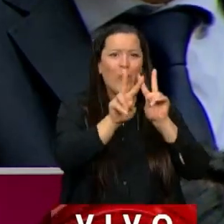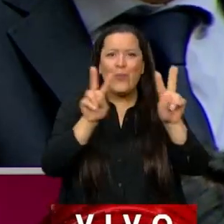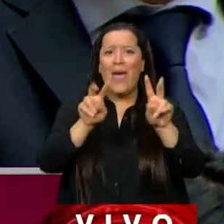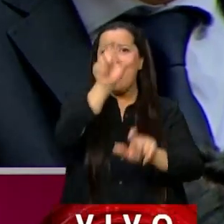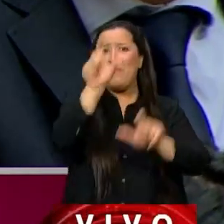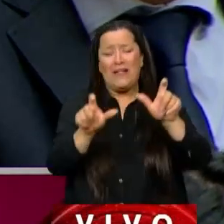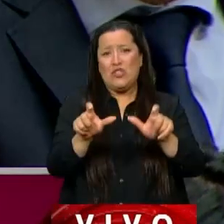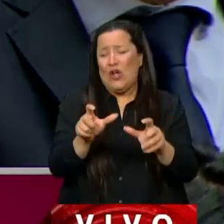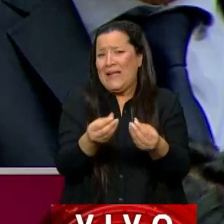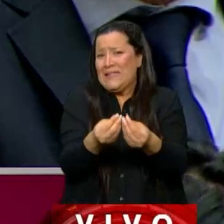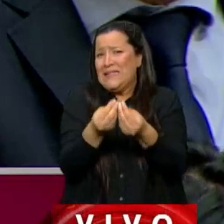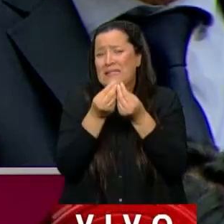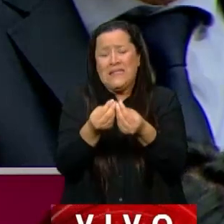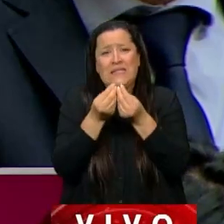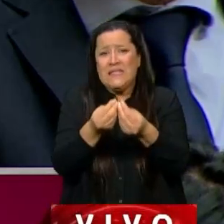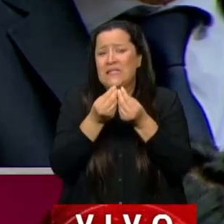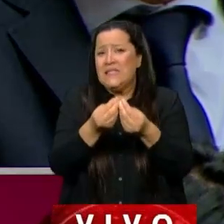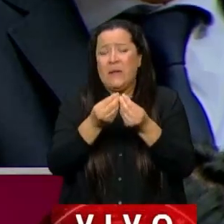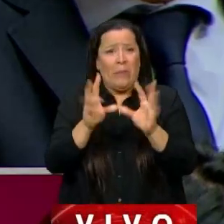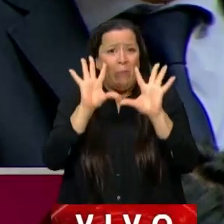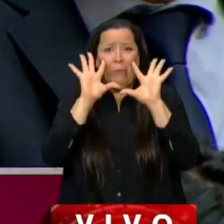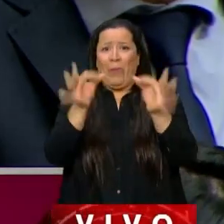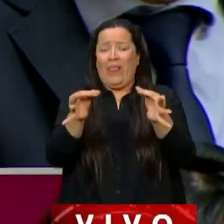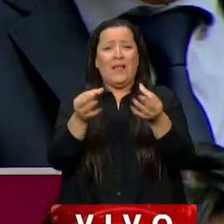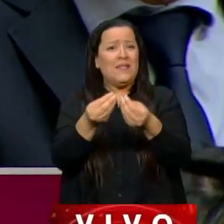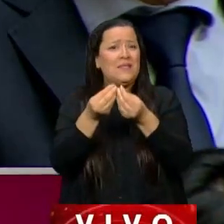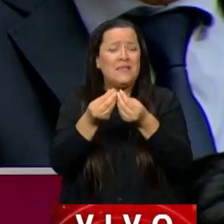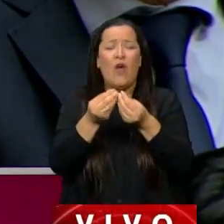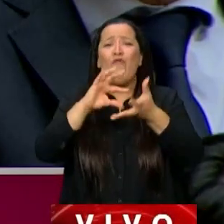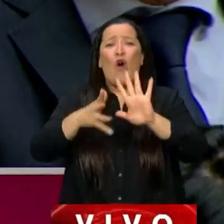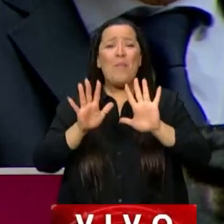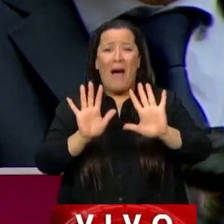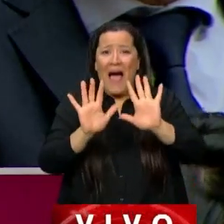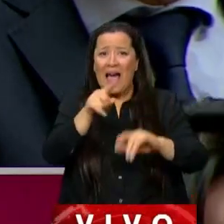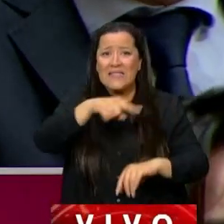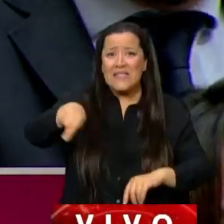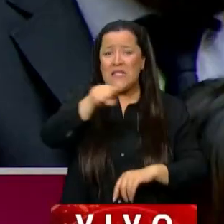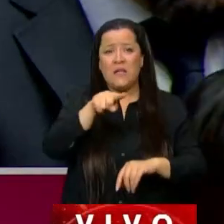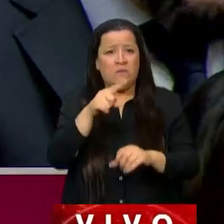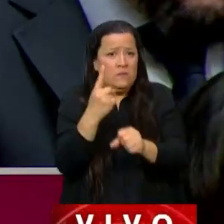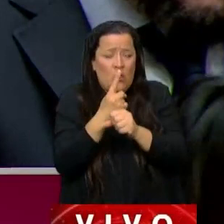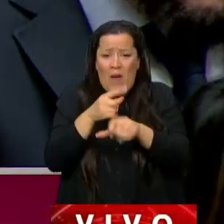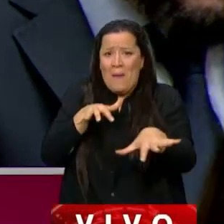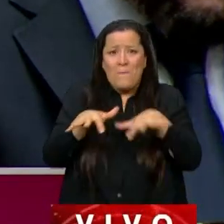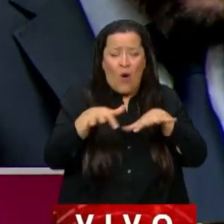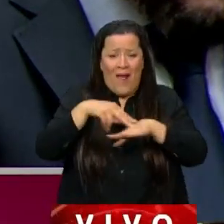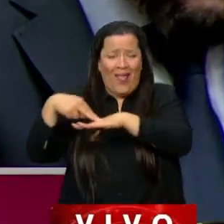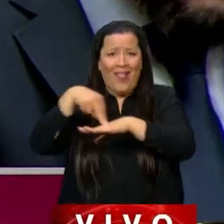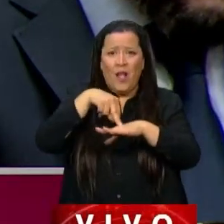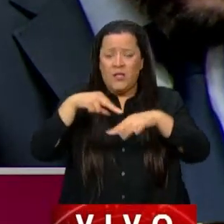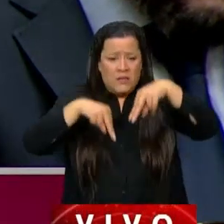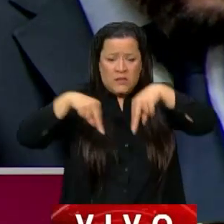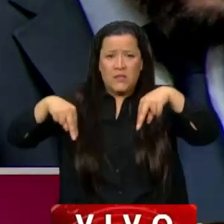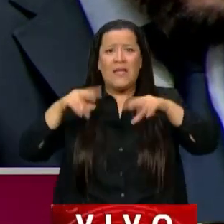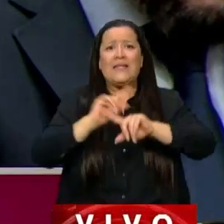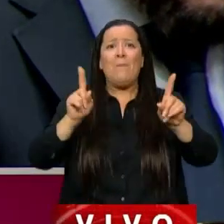estaba abarrotada, que la gente estaba en una condición tal que no podían moverse ni siquiera